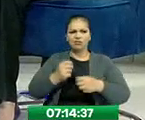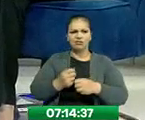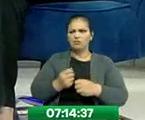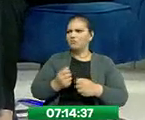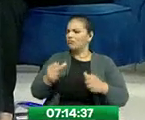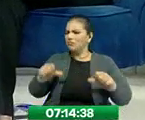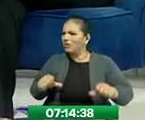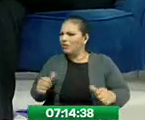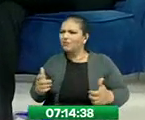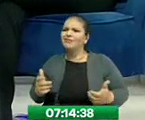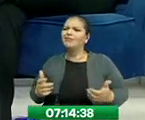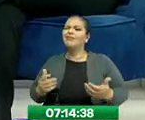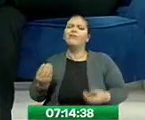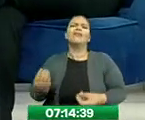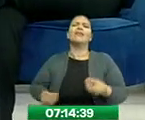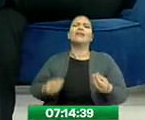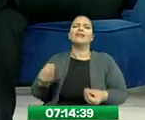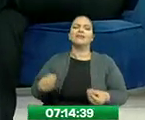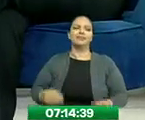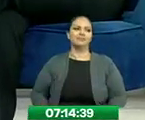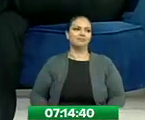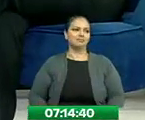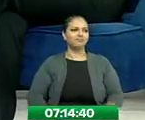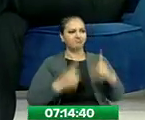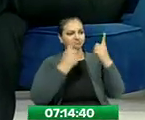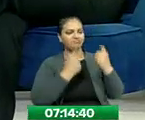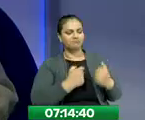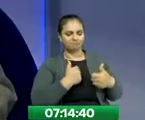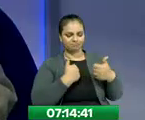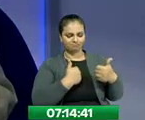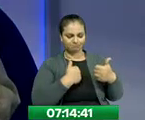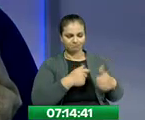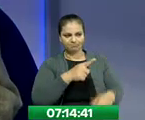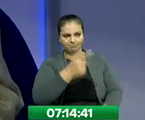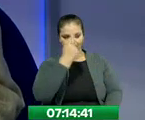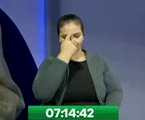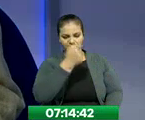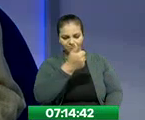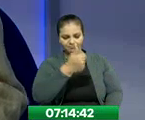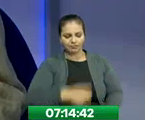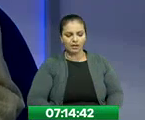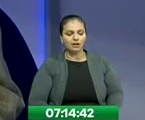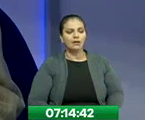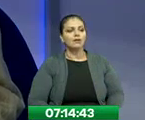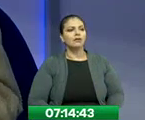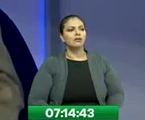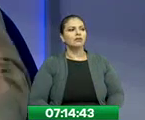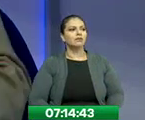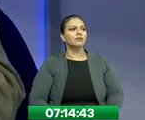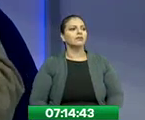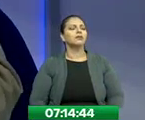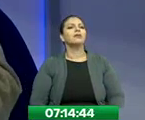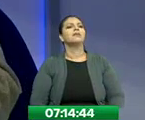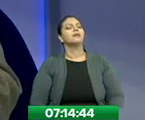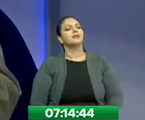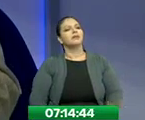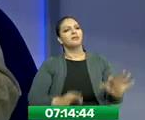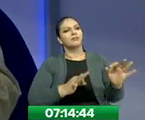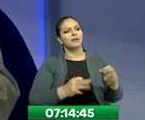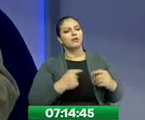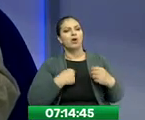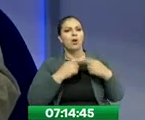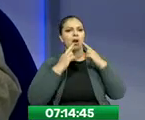Mira, es una buena pregunta. Y es una buena pregunta porque no hay una sola manera de